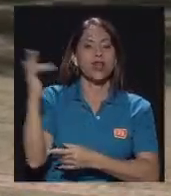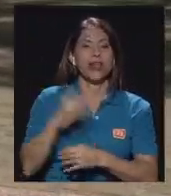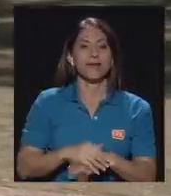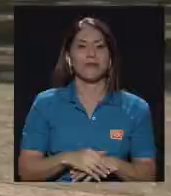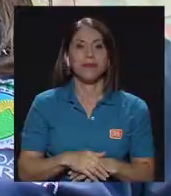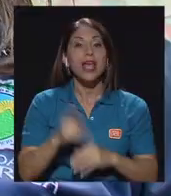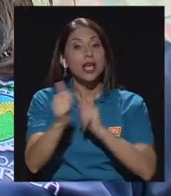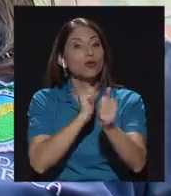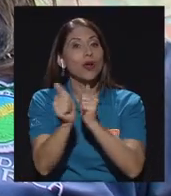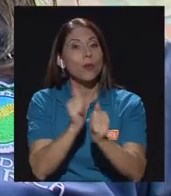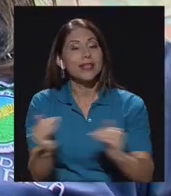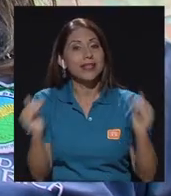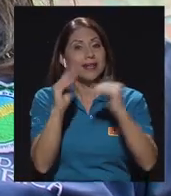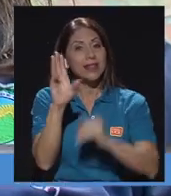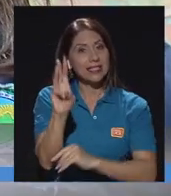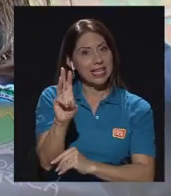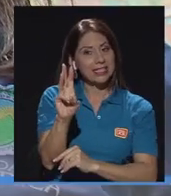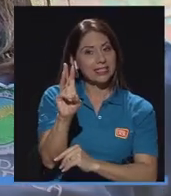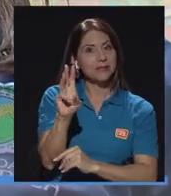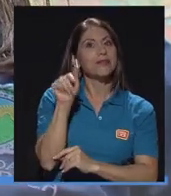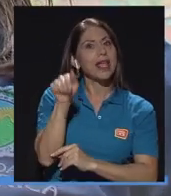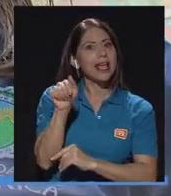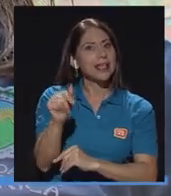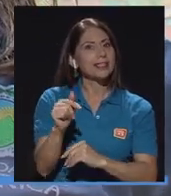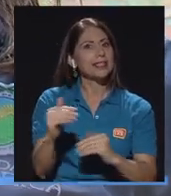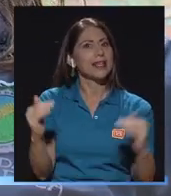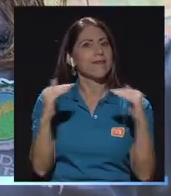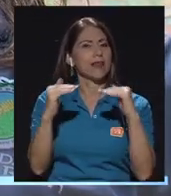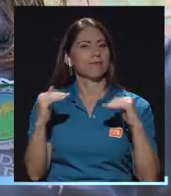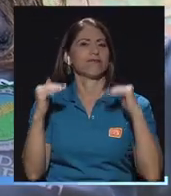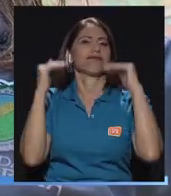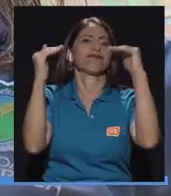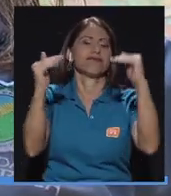meramente de nivel 6, que es como el máximo nivel en porrismo.